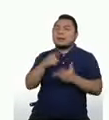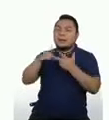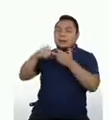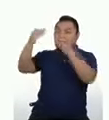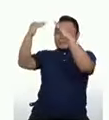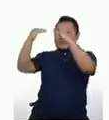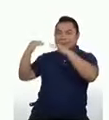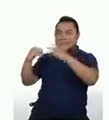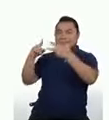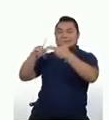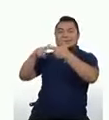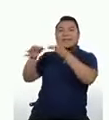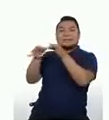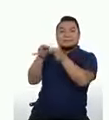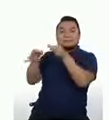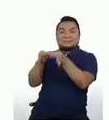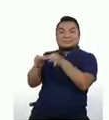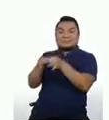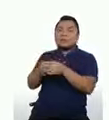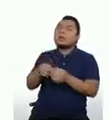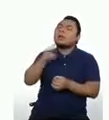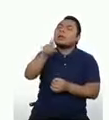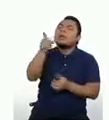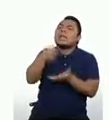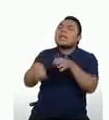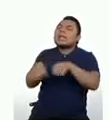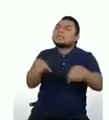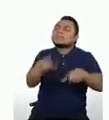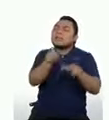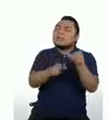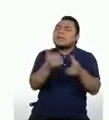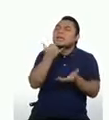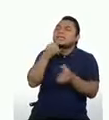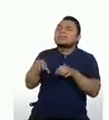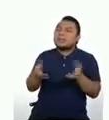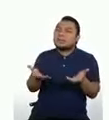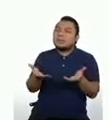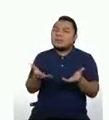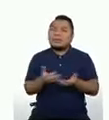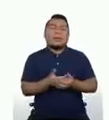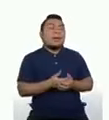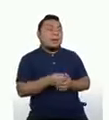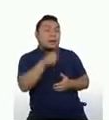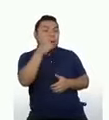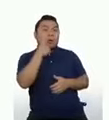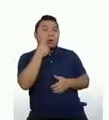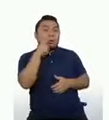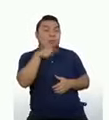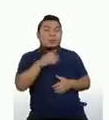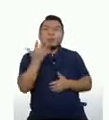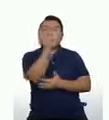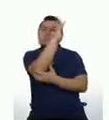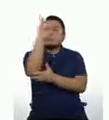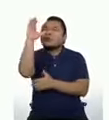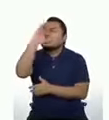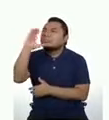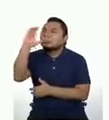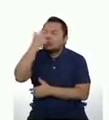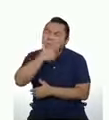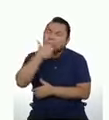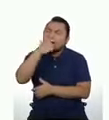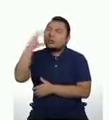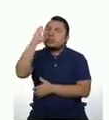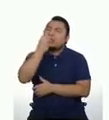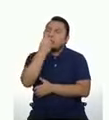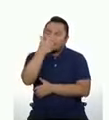Desarrollo. ¿Qué hicieron los personajes? El hombre está en la selva llorando y